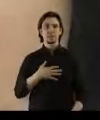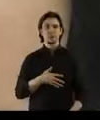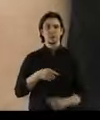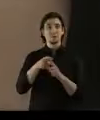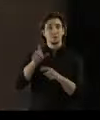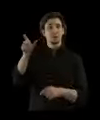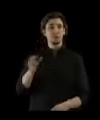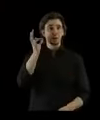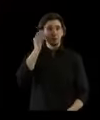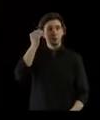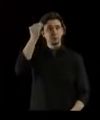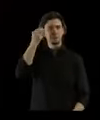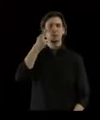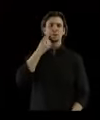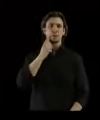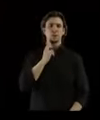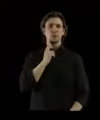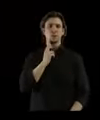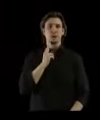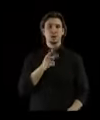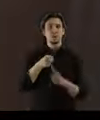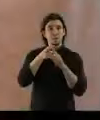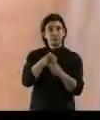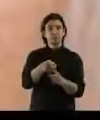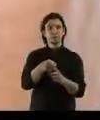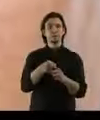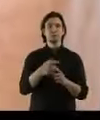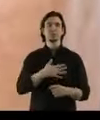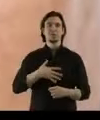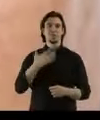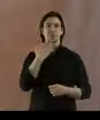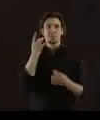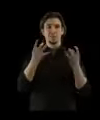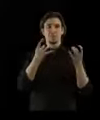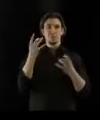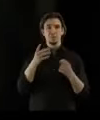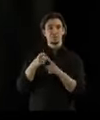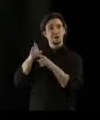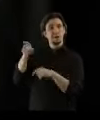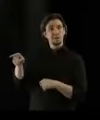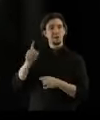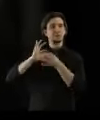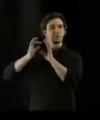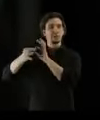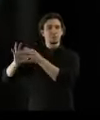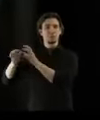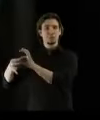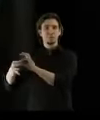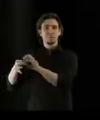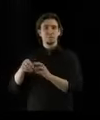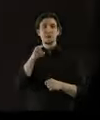Para ti es placer. Para ella es una pesadilla. Para ti es entretenimiento. Para ella es